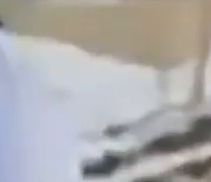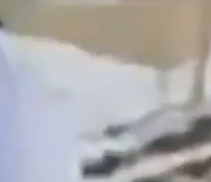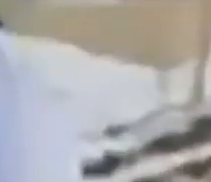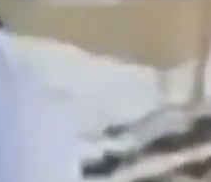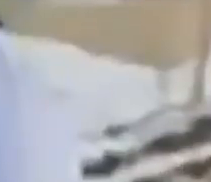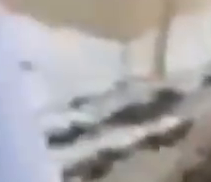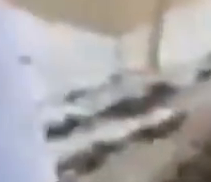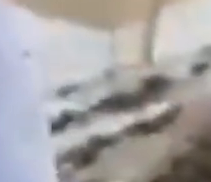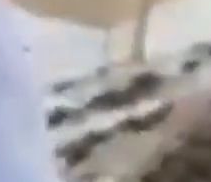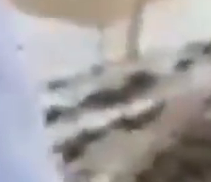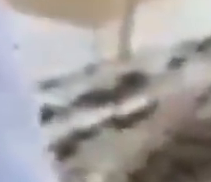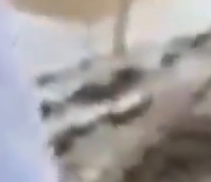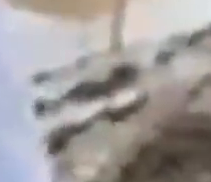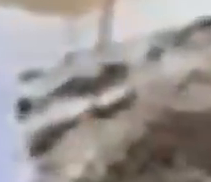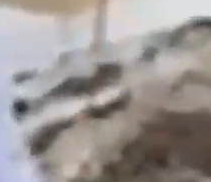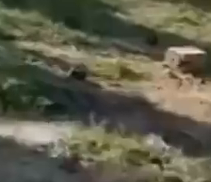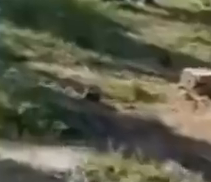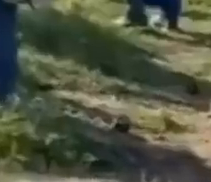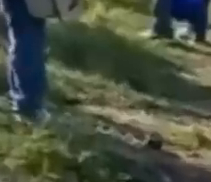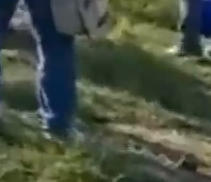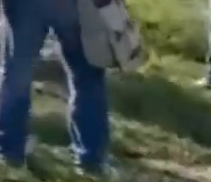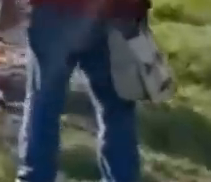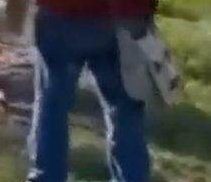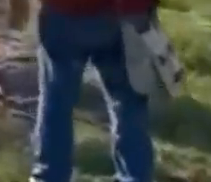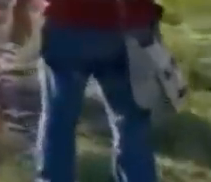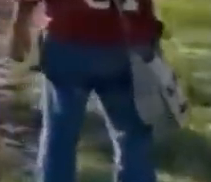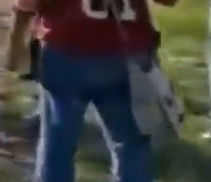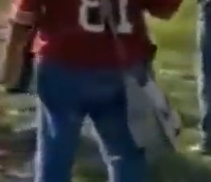Con dueño de anexo, nunca.